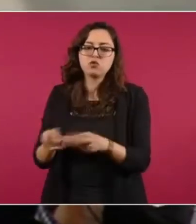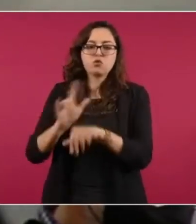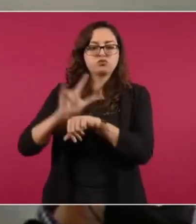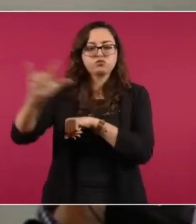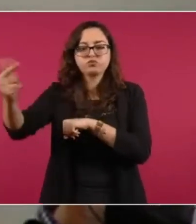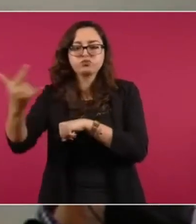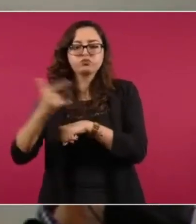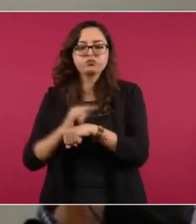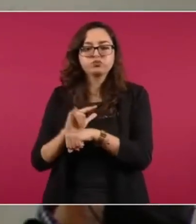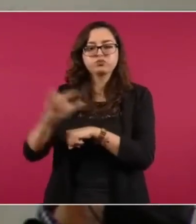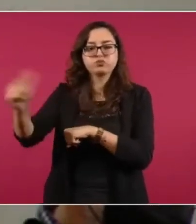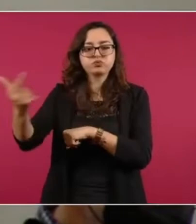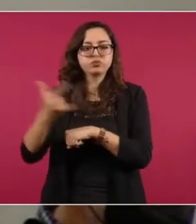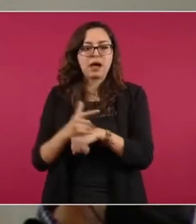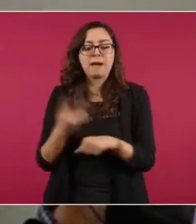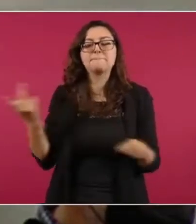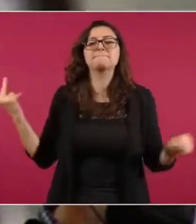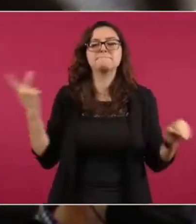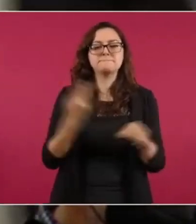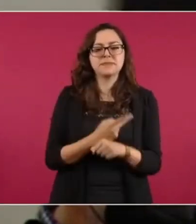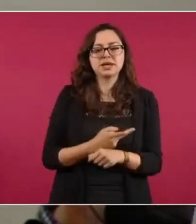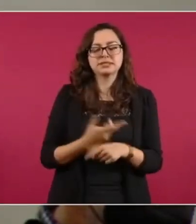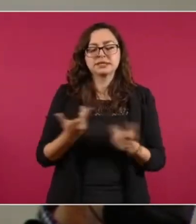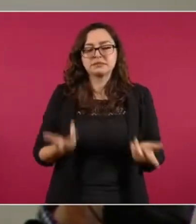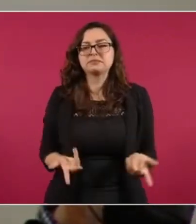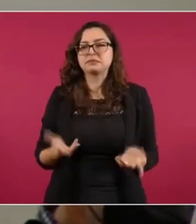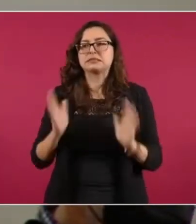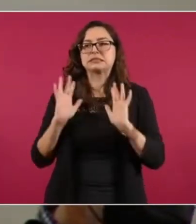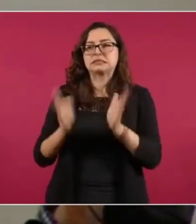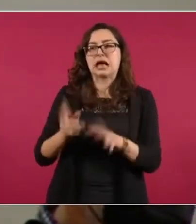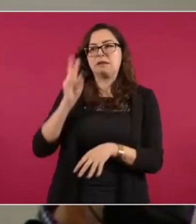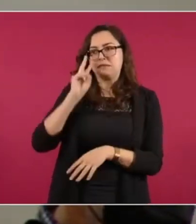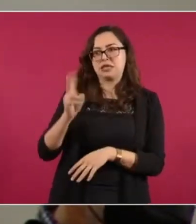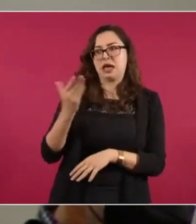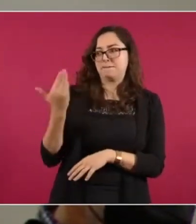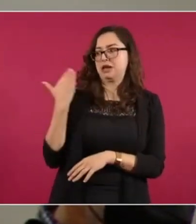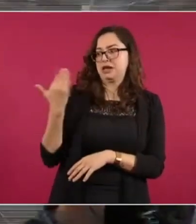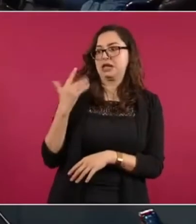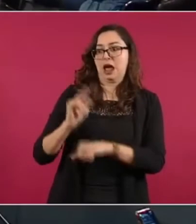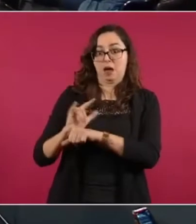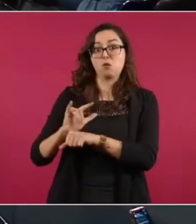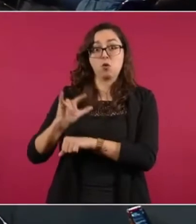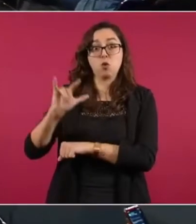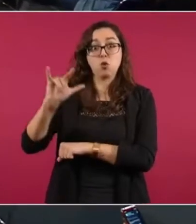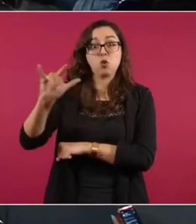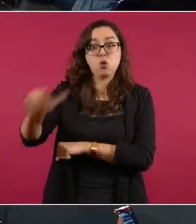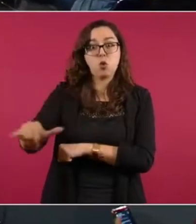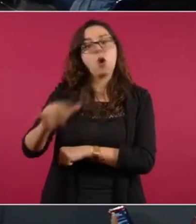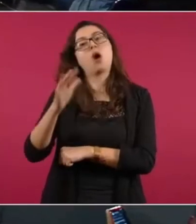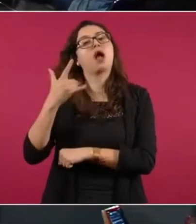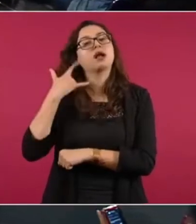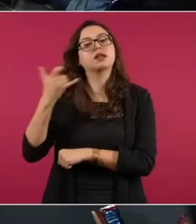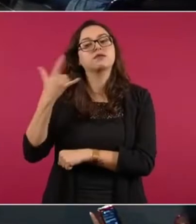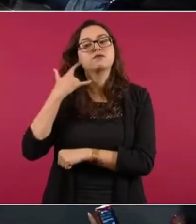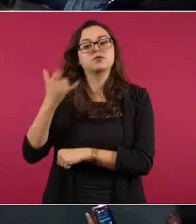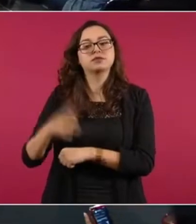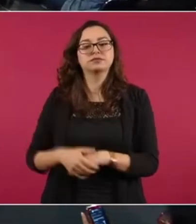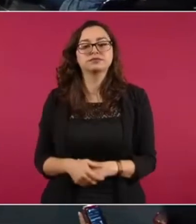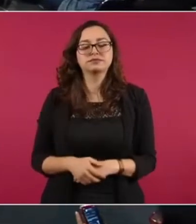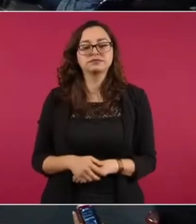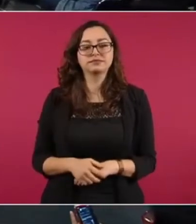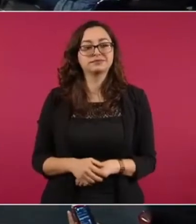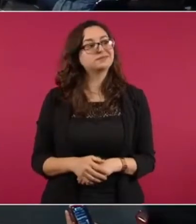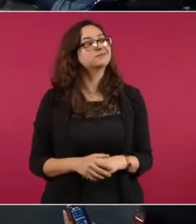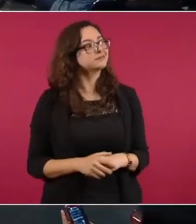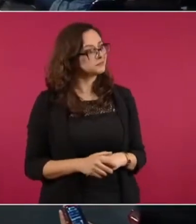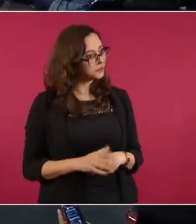Victorville en California. Saber cuánto tiempo estará allá, por favor. Muchas gracias. No, pues sí se saben las